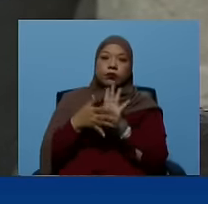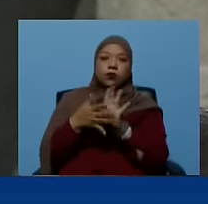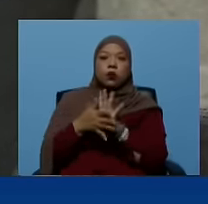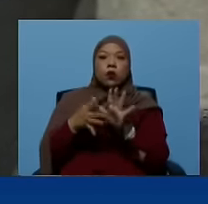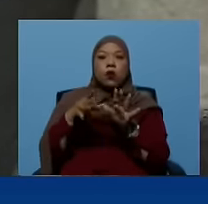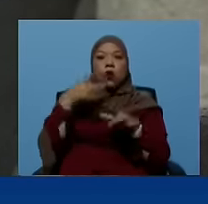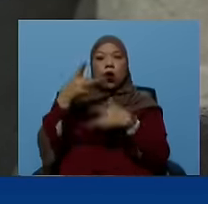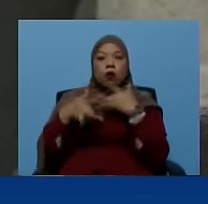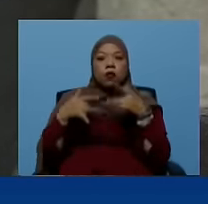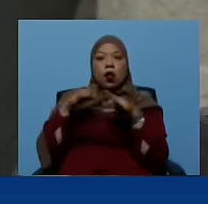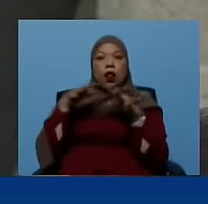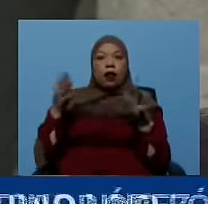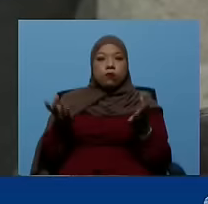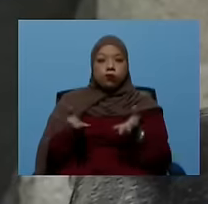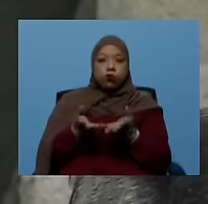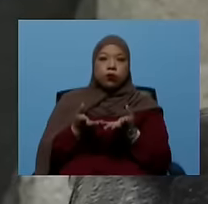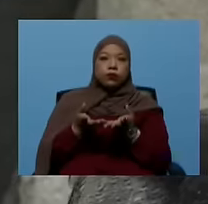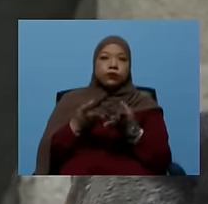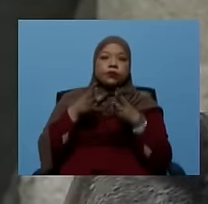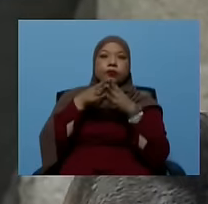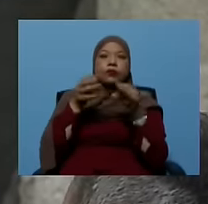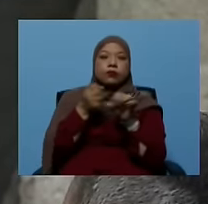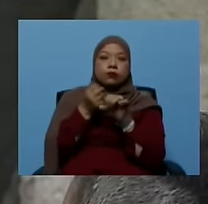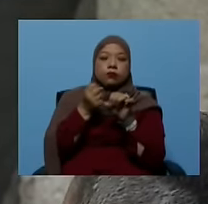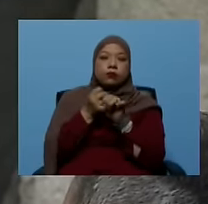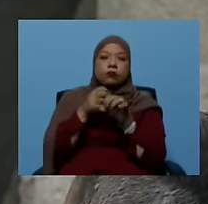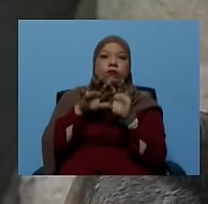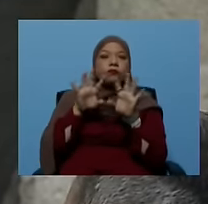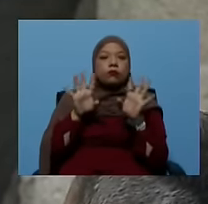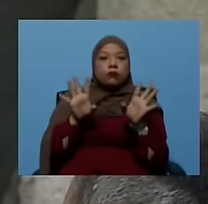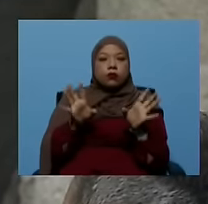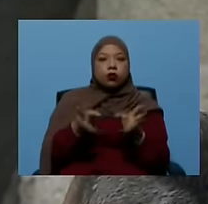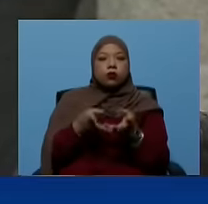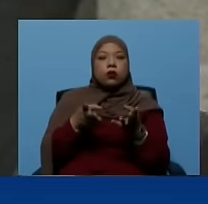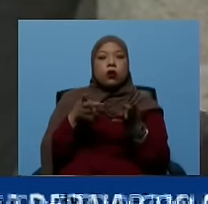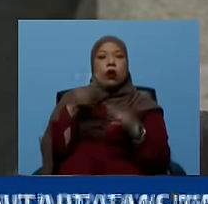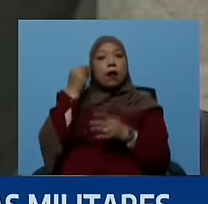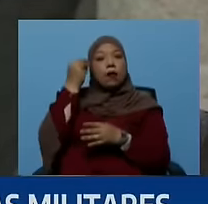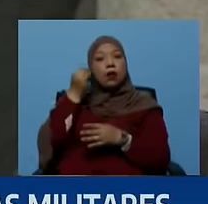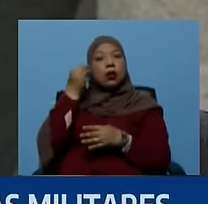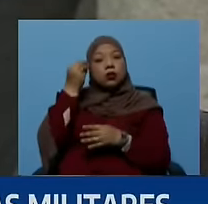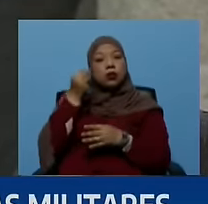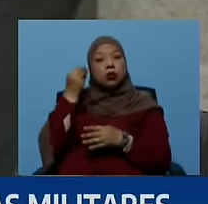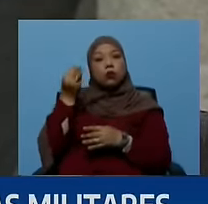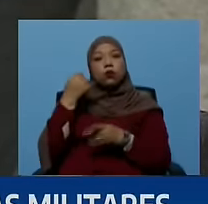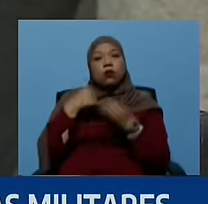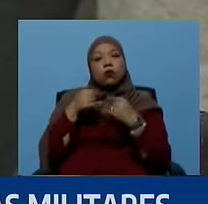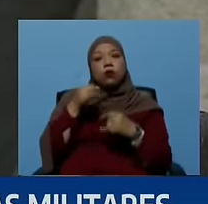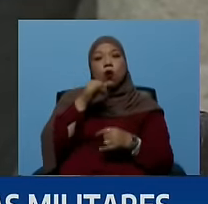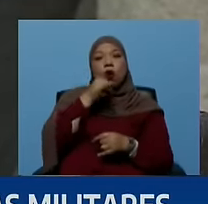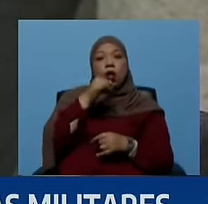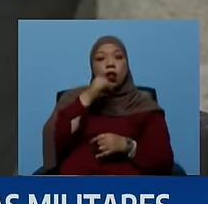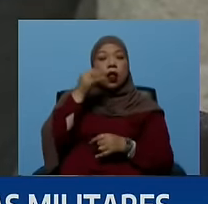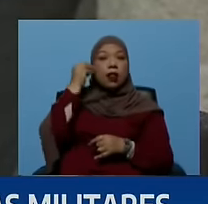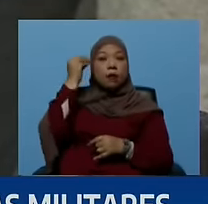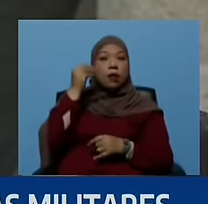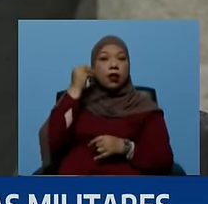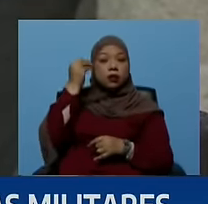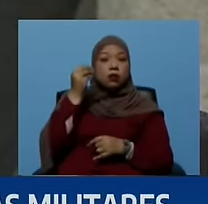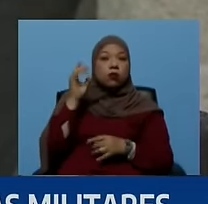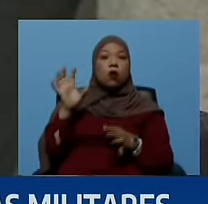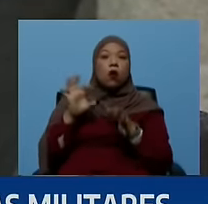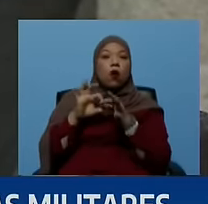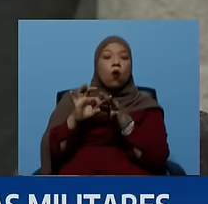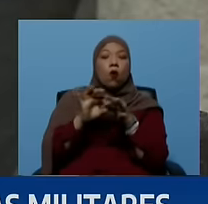acontece en el mundo entero pero todo lo que acontece en el mundo entero toda la ideología todas las corrientes de pensamiento bueno deben